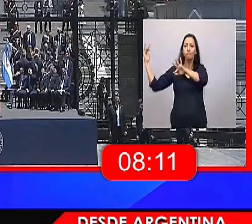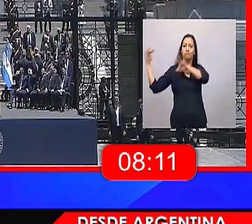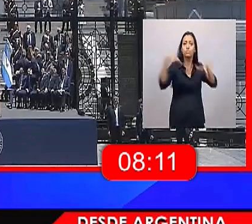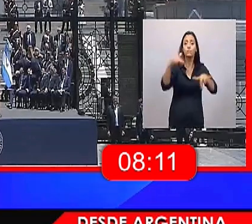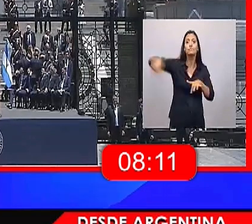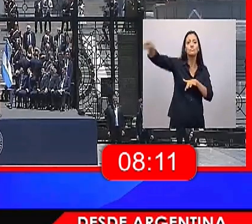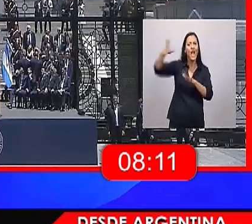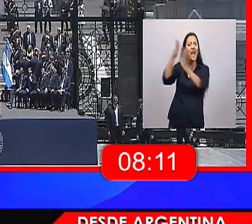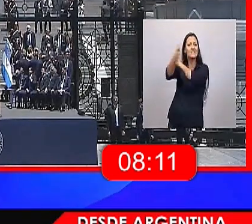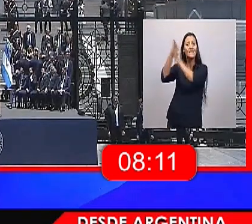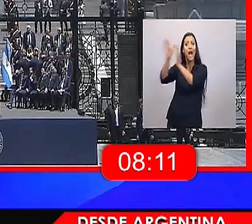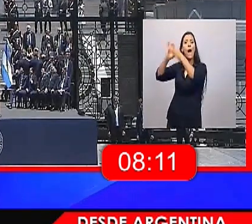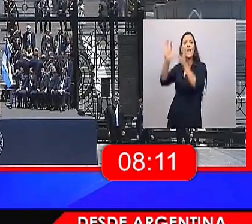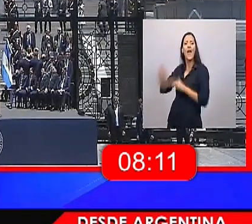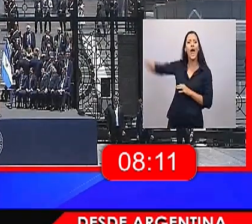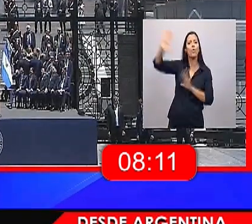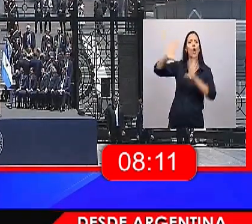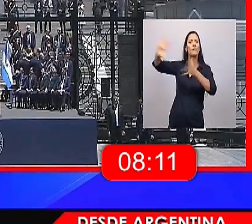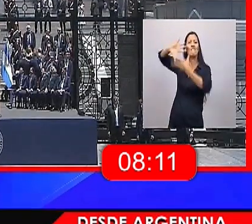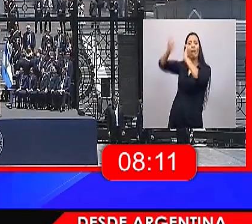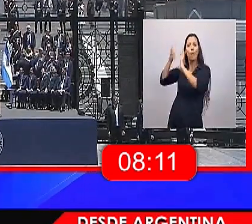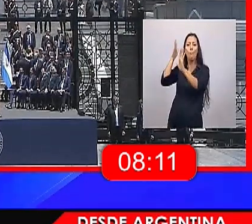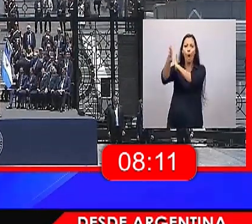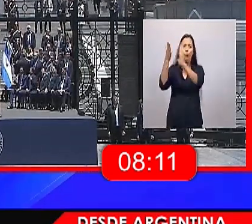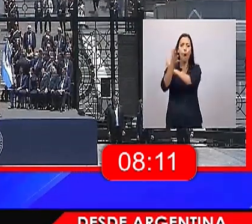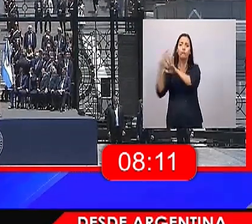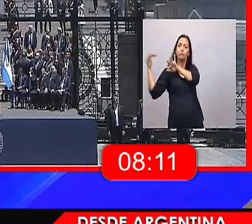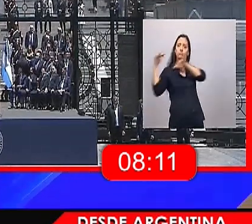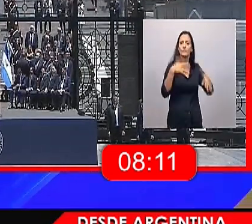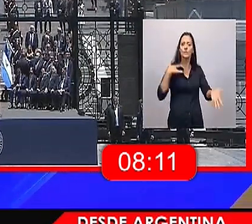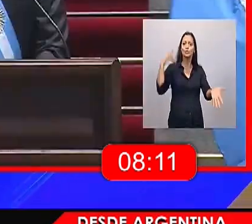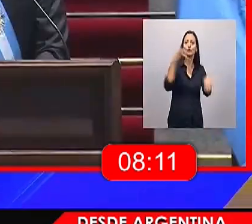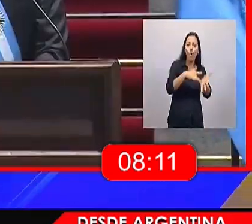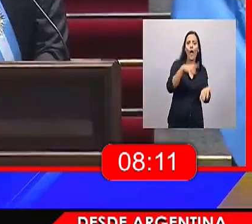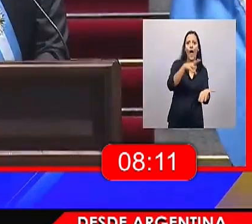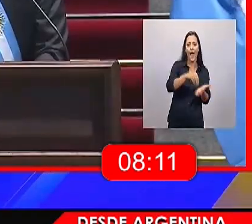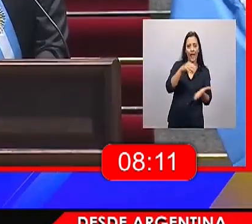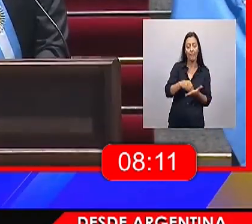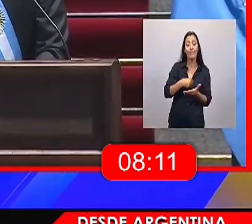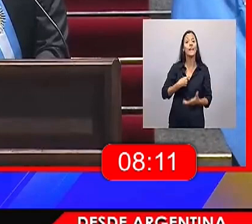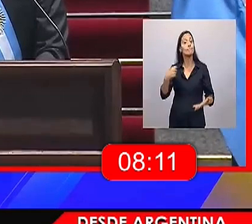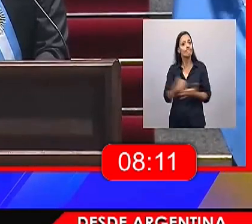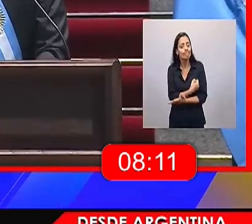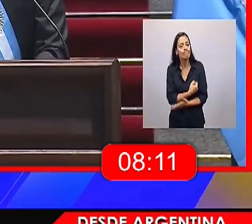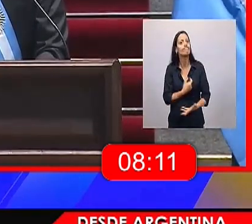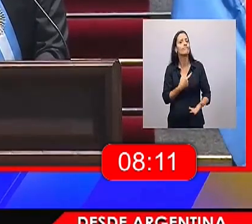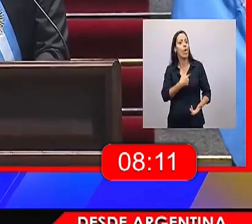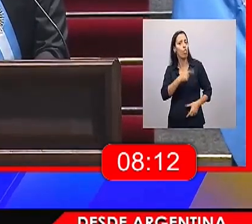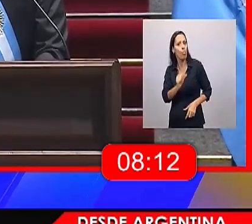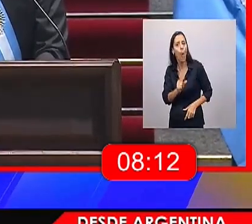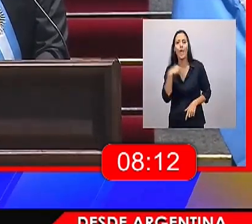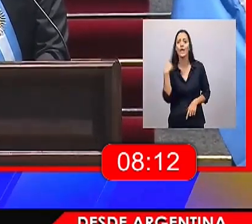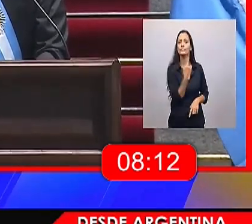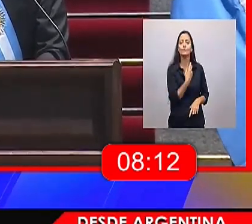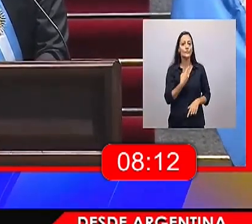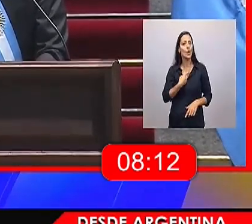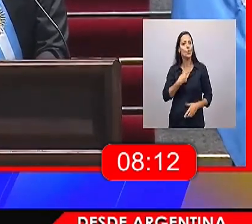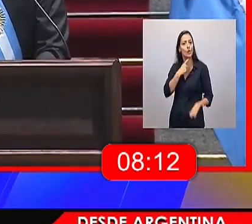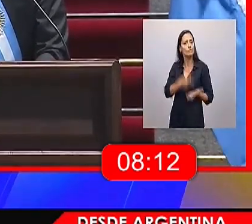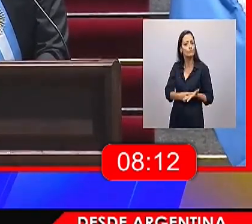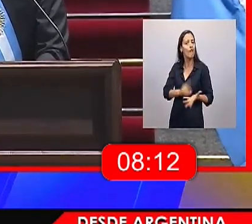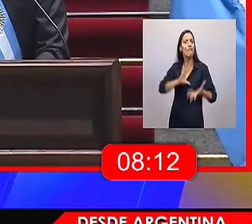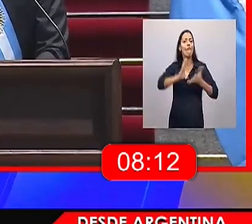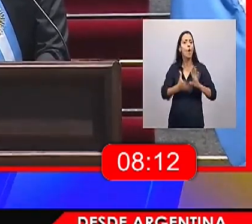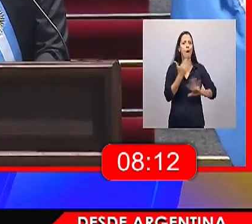las partidas sociales y con una quita de privilegios que el presidente Milei dio la orden de